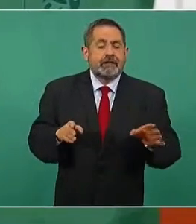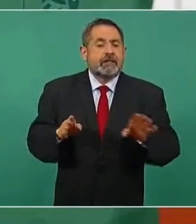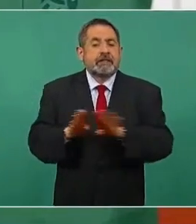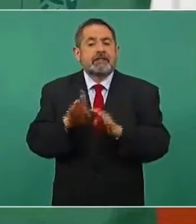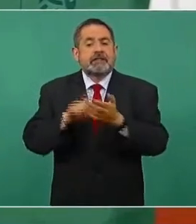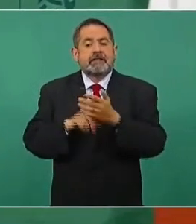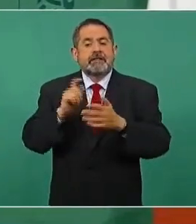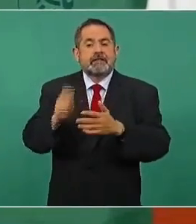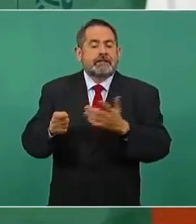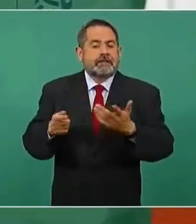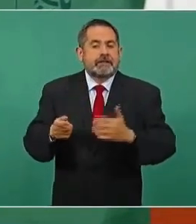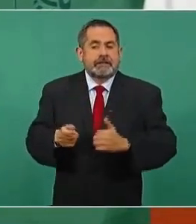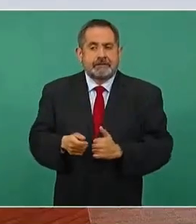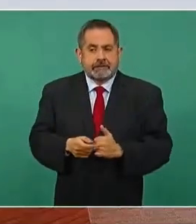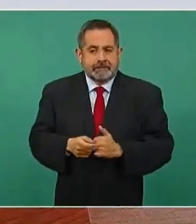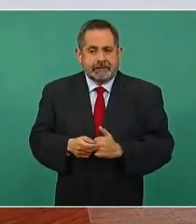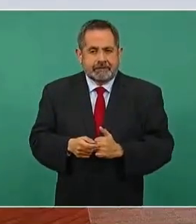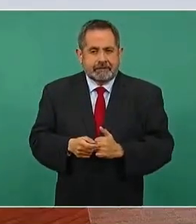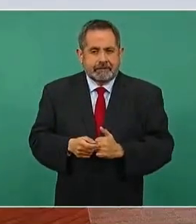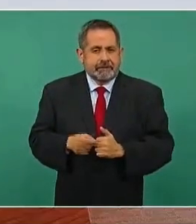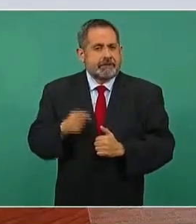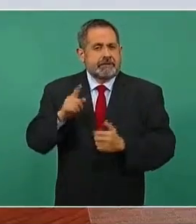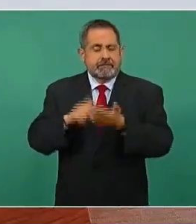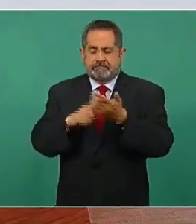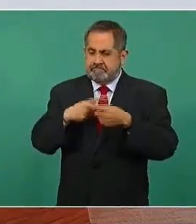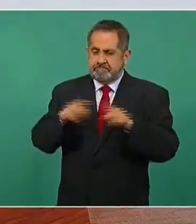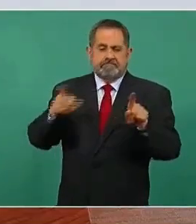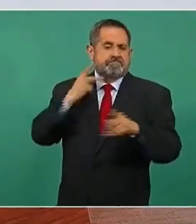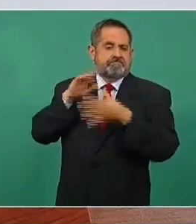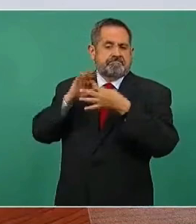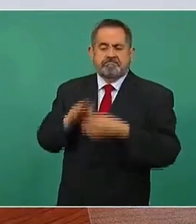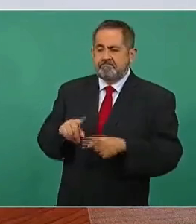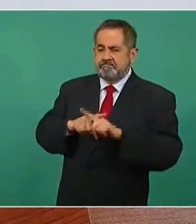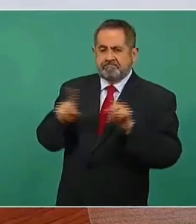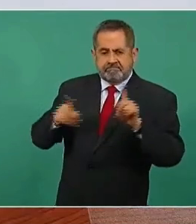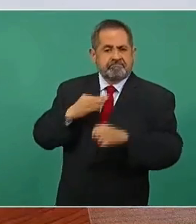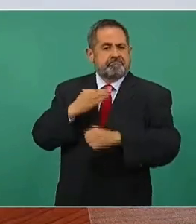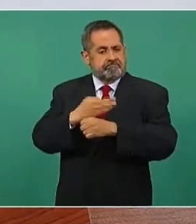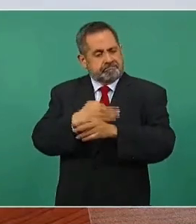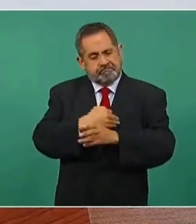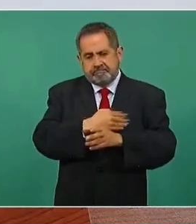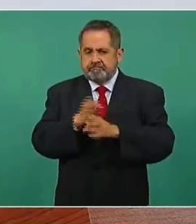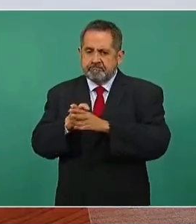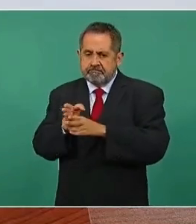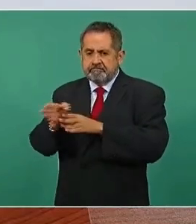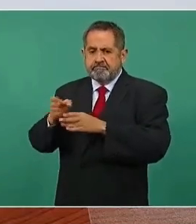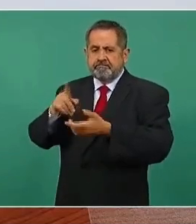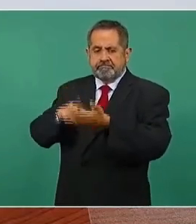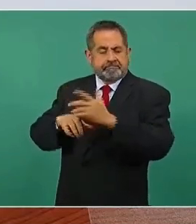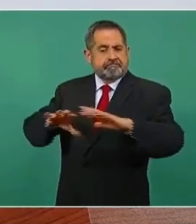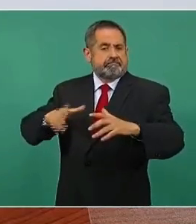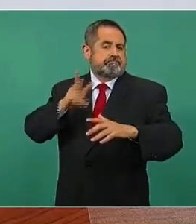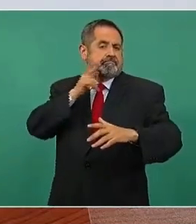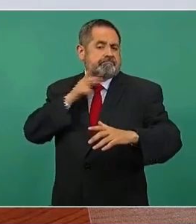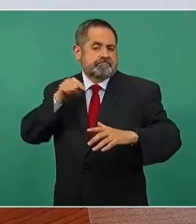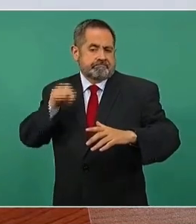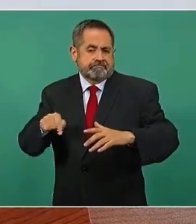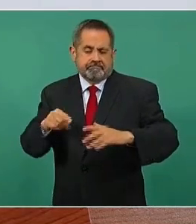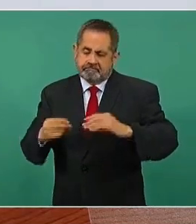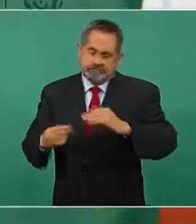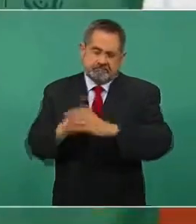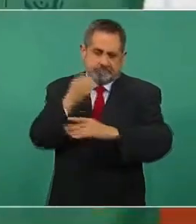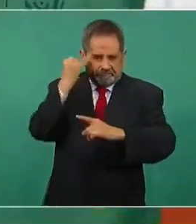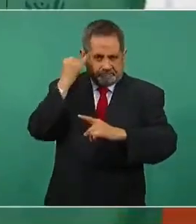es una política distinta que están llevando a cabo en Pemex,